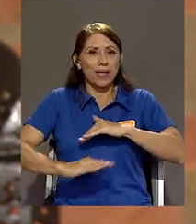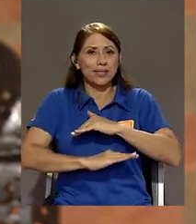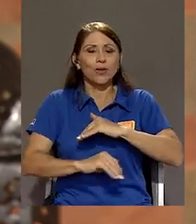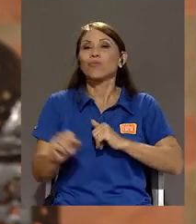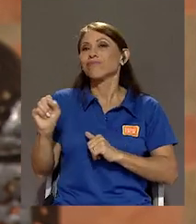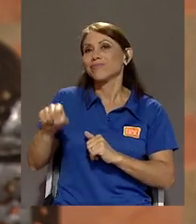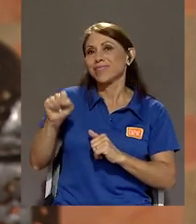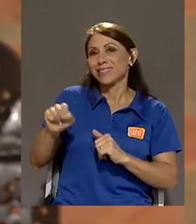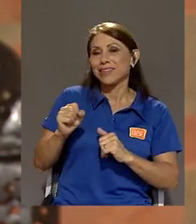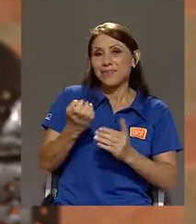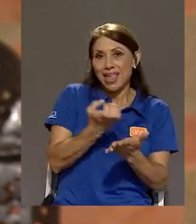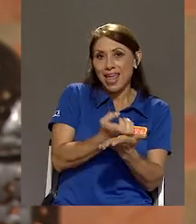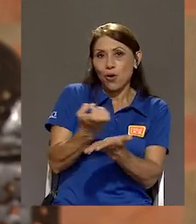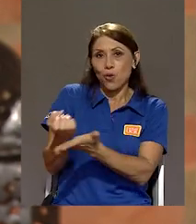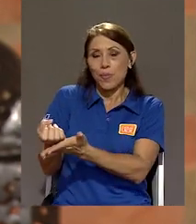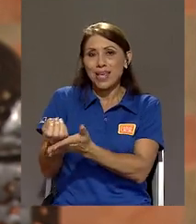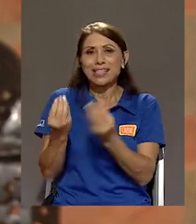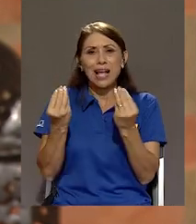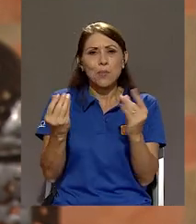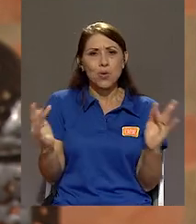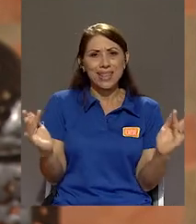economías están efectivamente muy interconectadas.